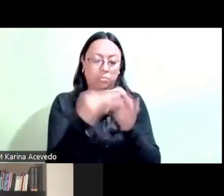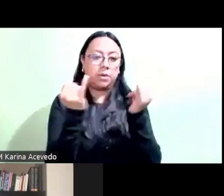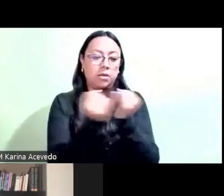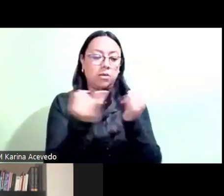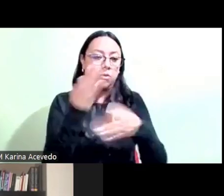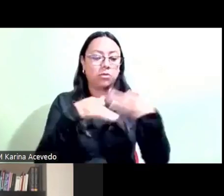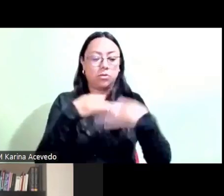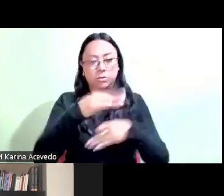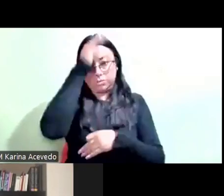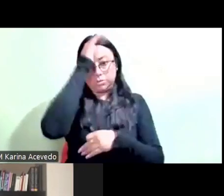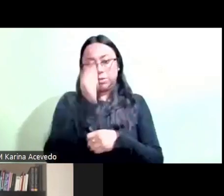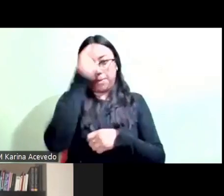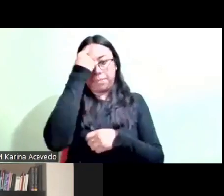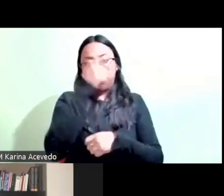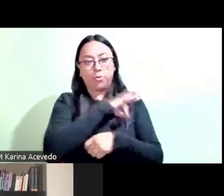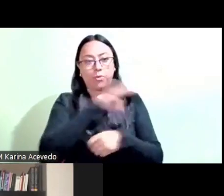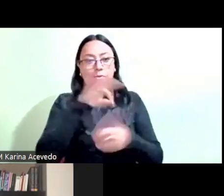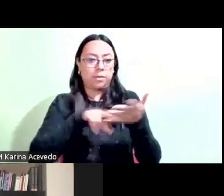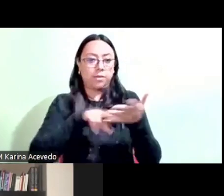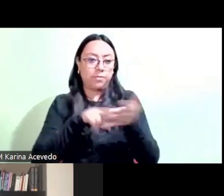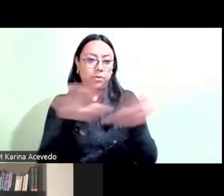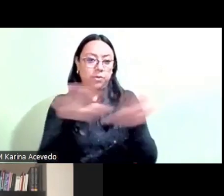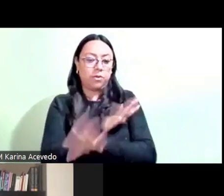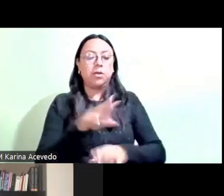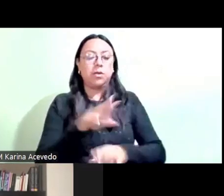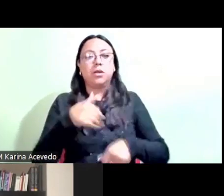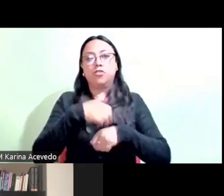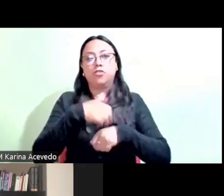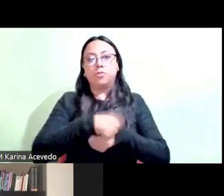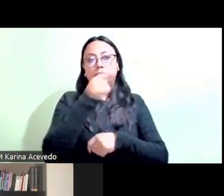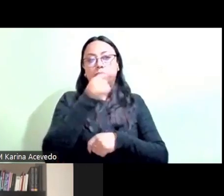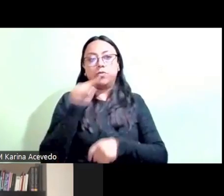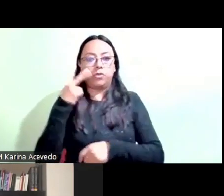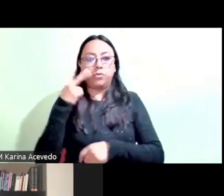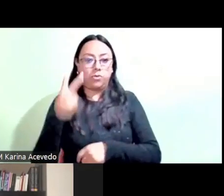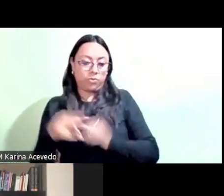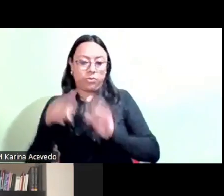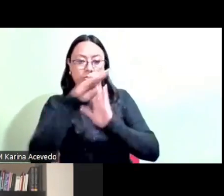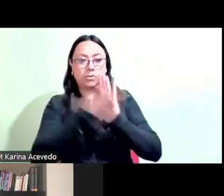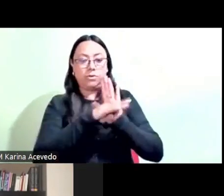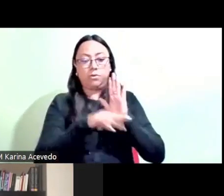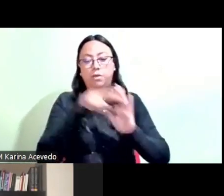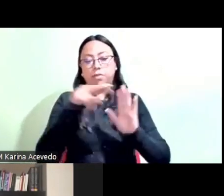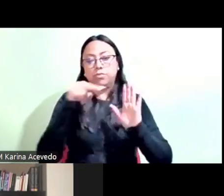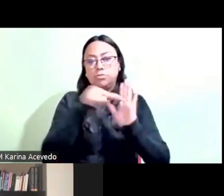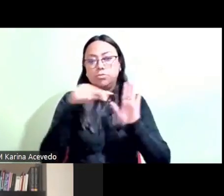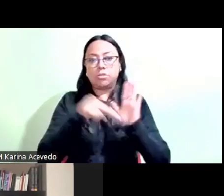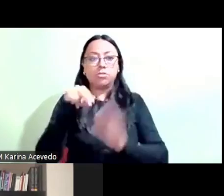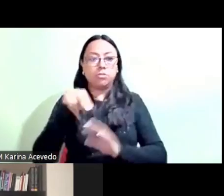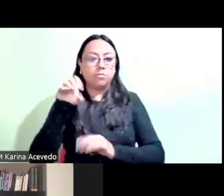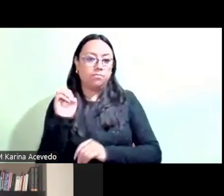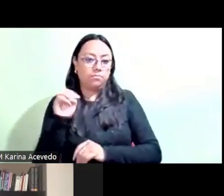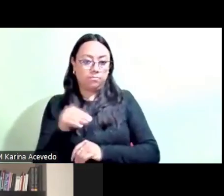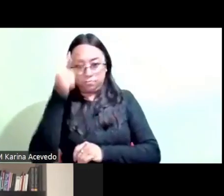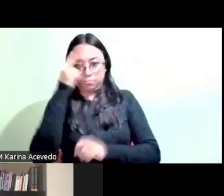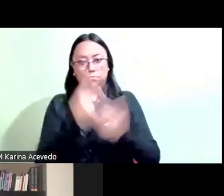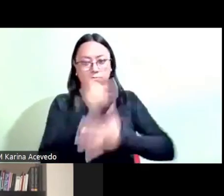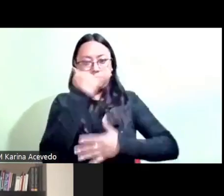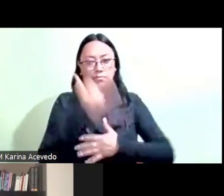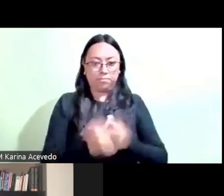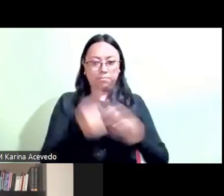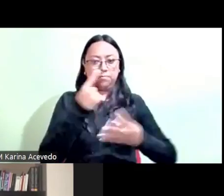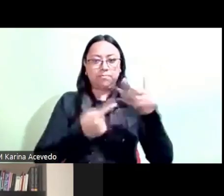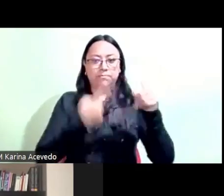acuerdo por el que se modifica el numeral 1.2, estacionamientos de la norma técnica complementaria para el proyecto arquitectónico, y tal